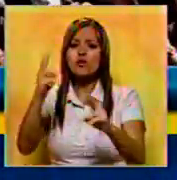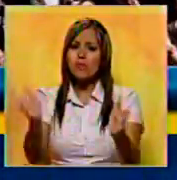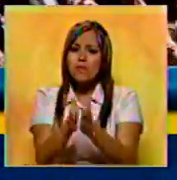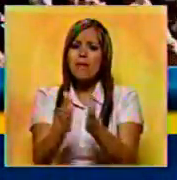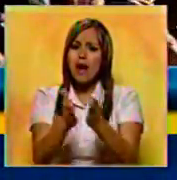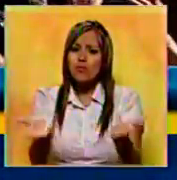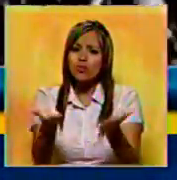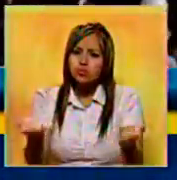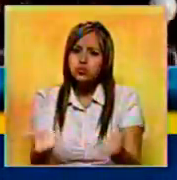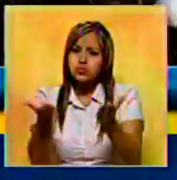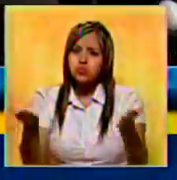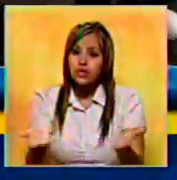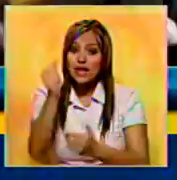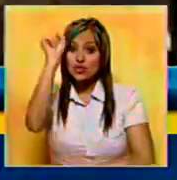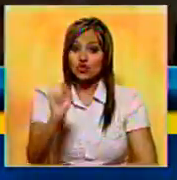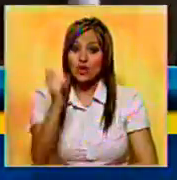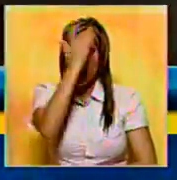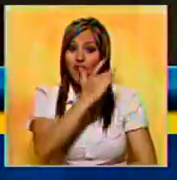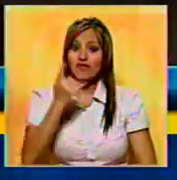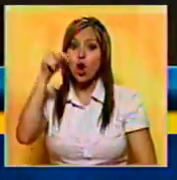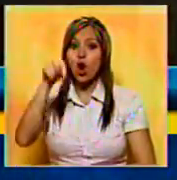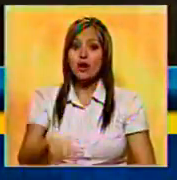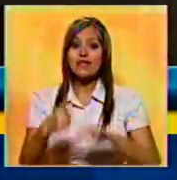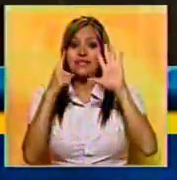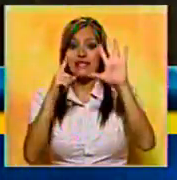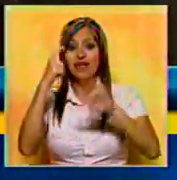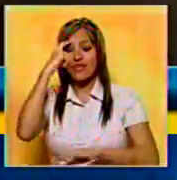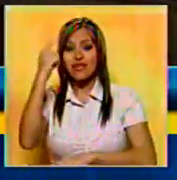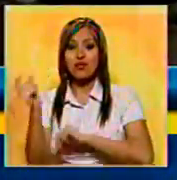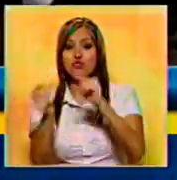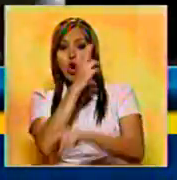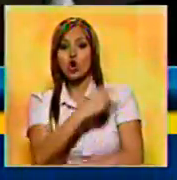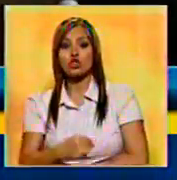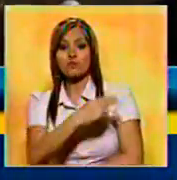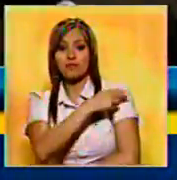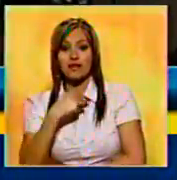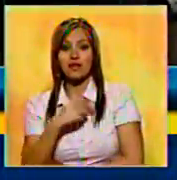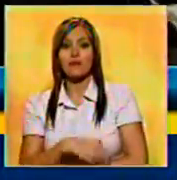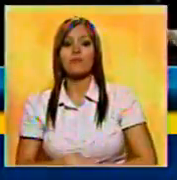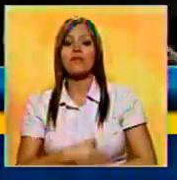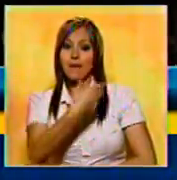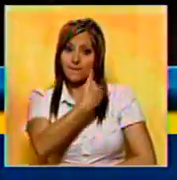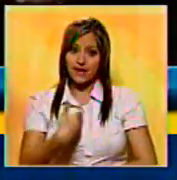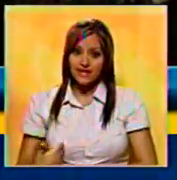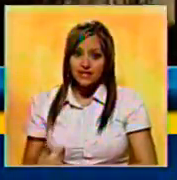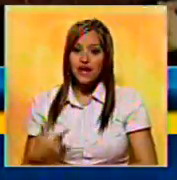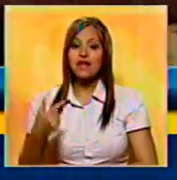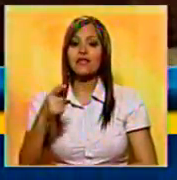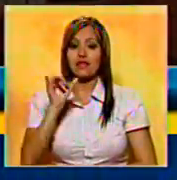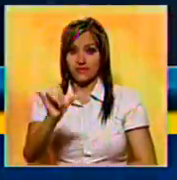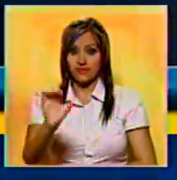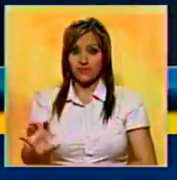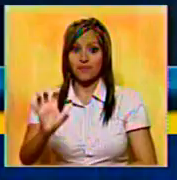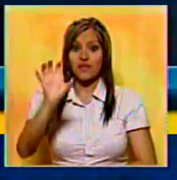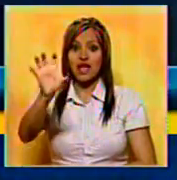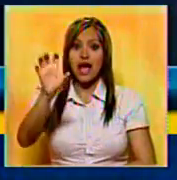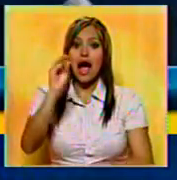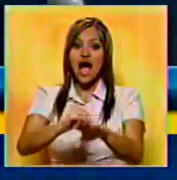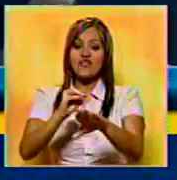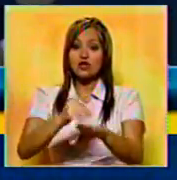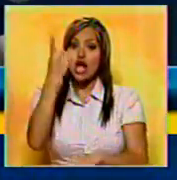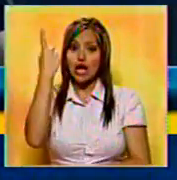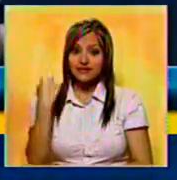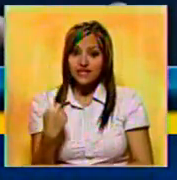líder sudafricano, quien afronta hoy su sexto día de hospitalización. El presidente de la nación, Jacob Zuma, anunció ayer que Mandela